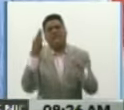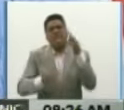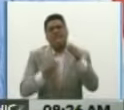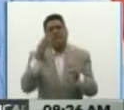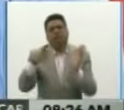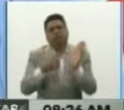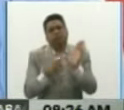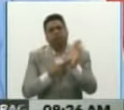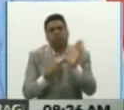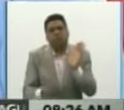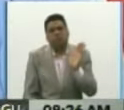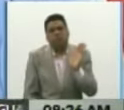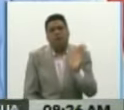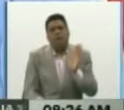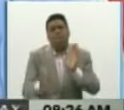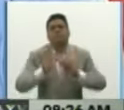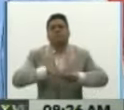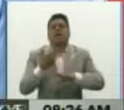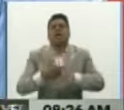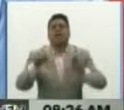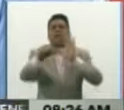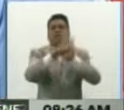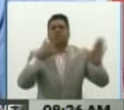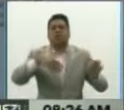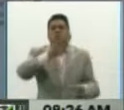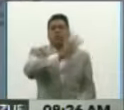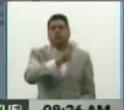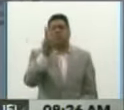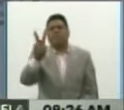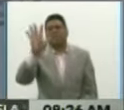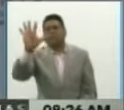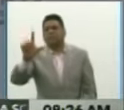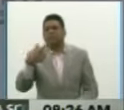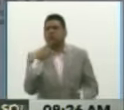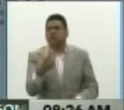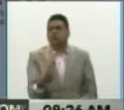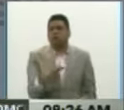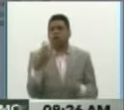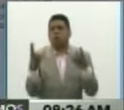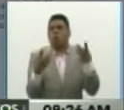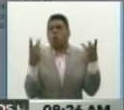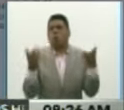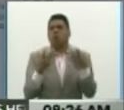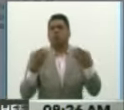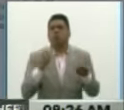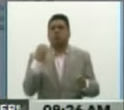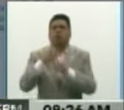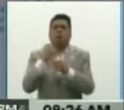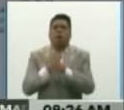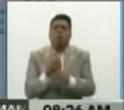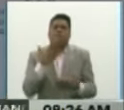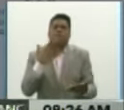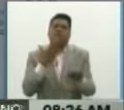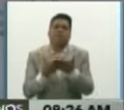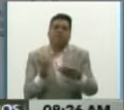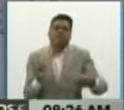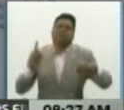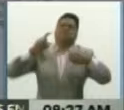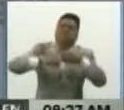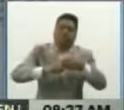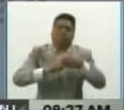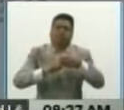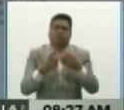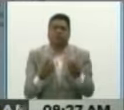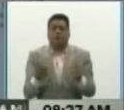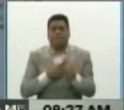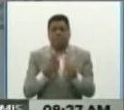artículo 425 ordena que cuando un trabajador busca su reenganche, el primer acto de ejecución es